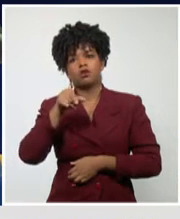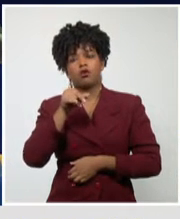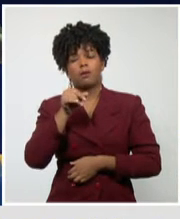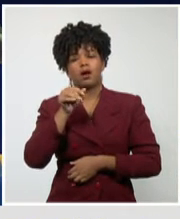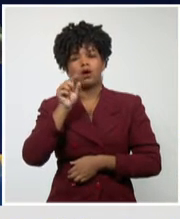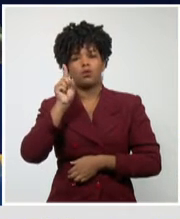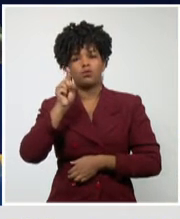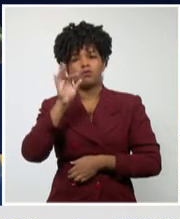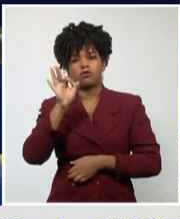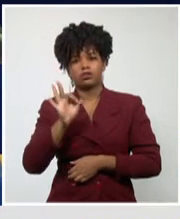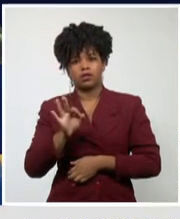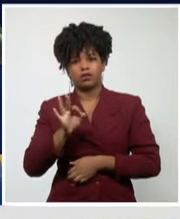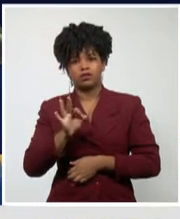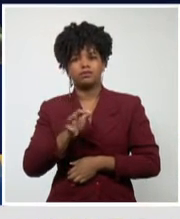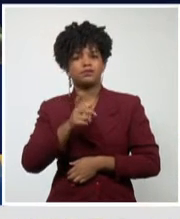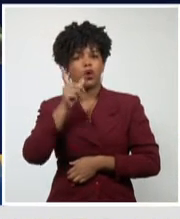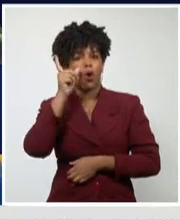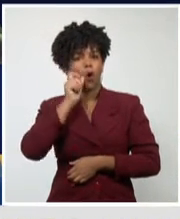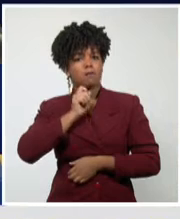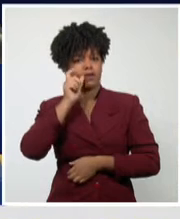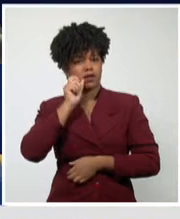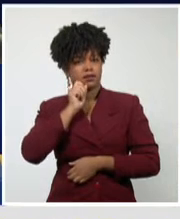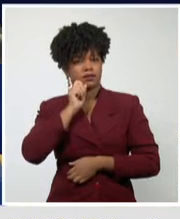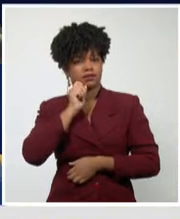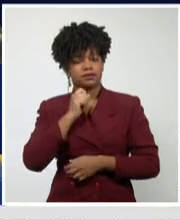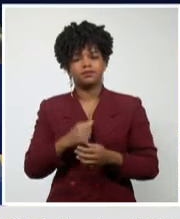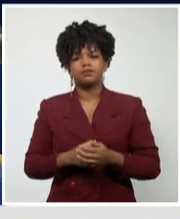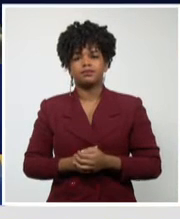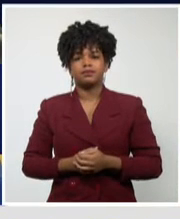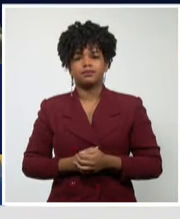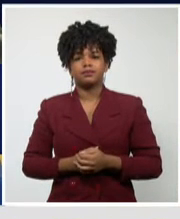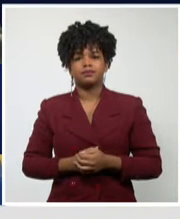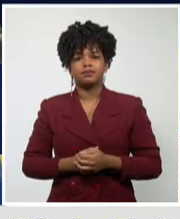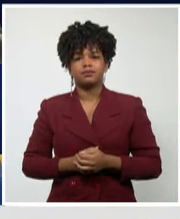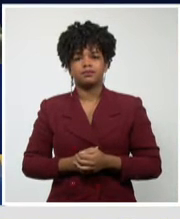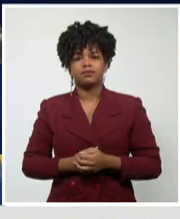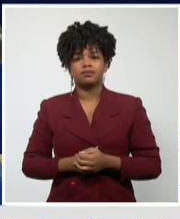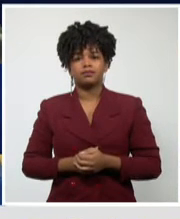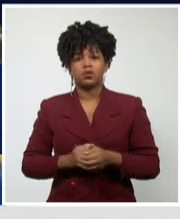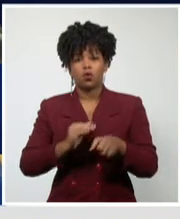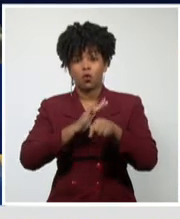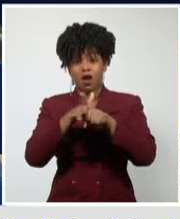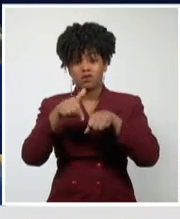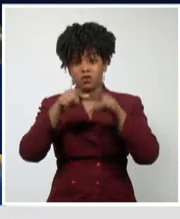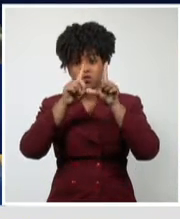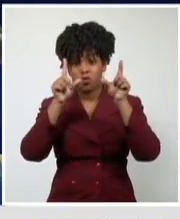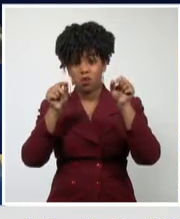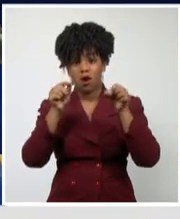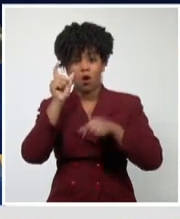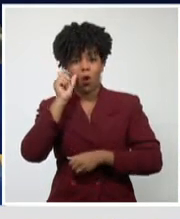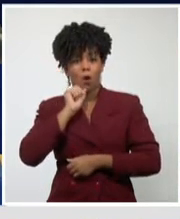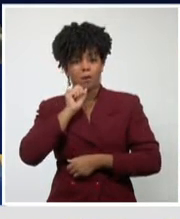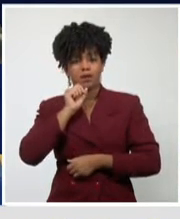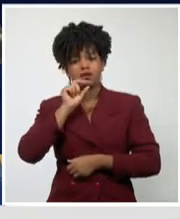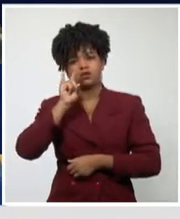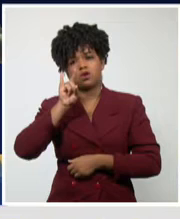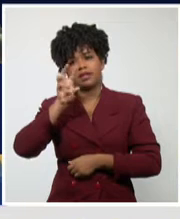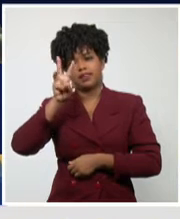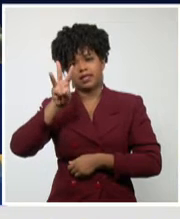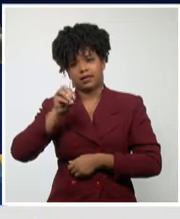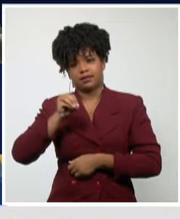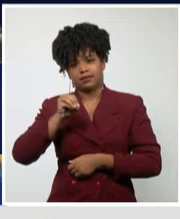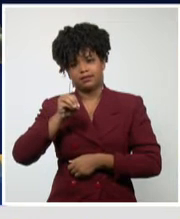masculino y en toda la epidemia 930. O sea, el 51,6% de todos los casos que